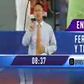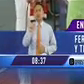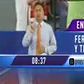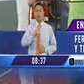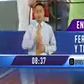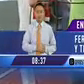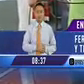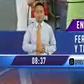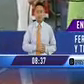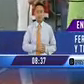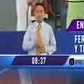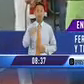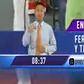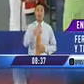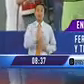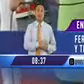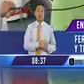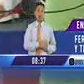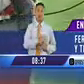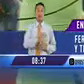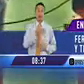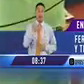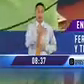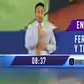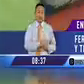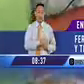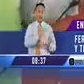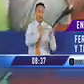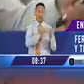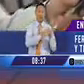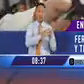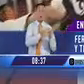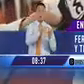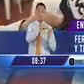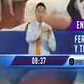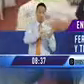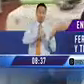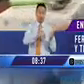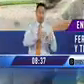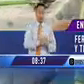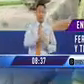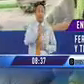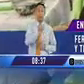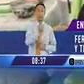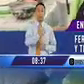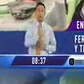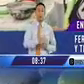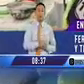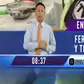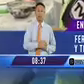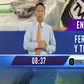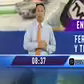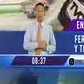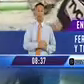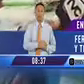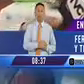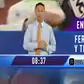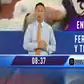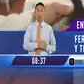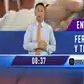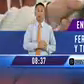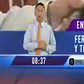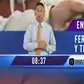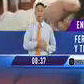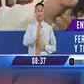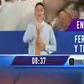cómodos. La corvina viene con arroz, papitas fritas, corvinita frita, ceviche de corvina, ceviche de camarón, le